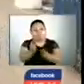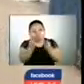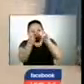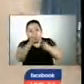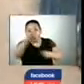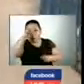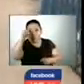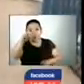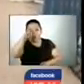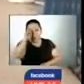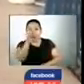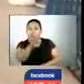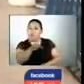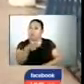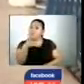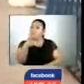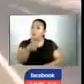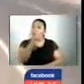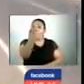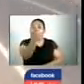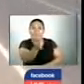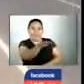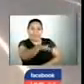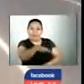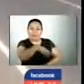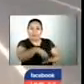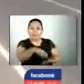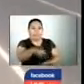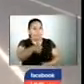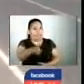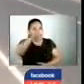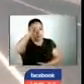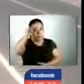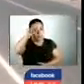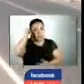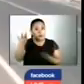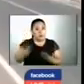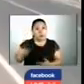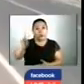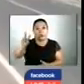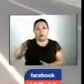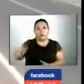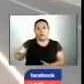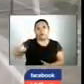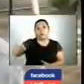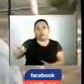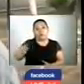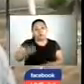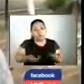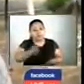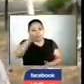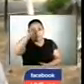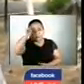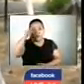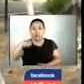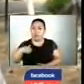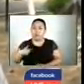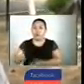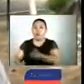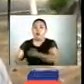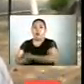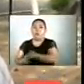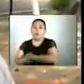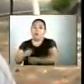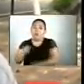trabajo pues él es un congolense trabajador lleva más de dos años en este camino lo apoyo porque la